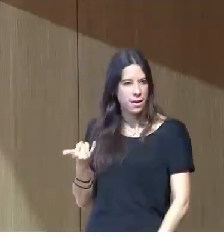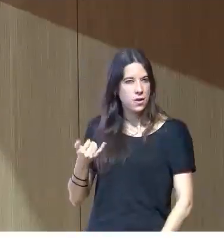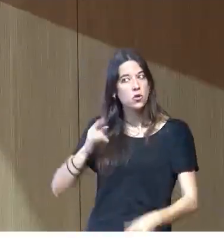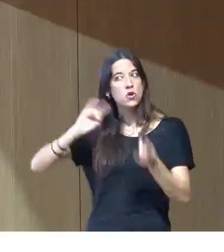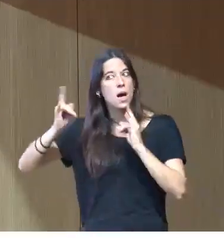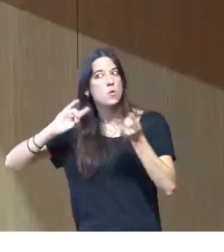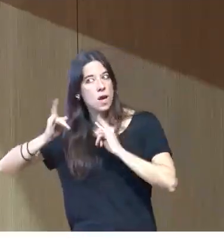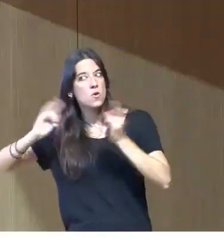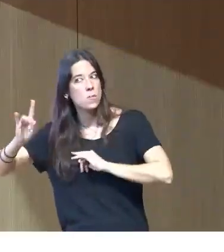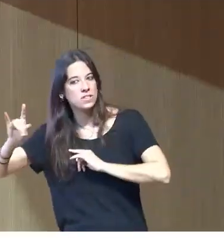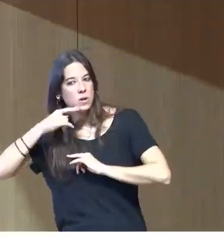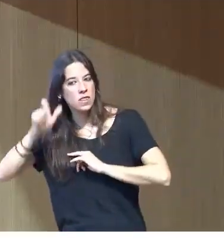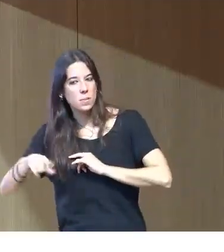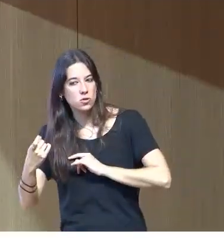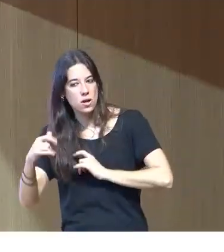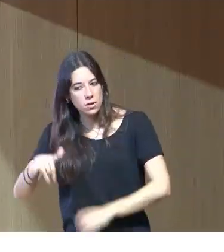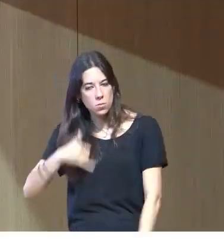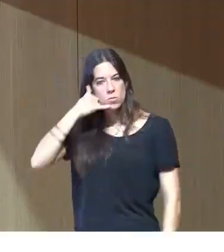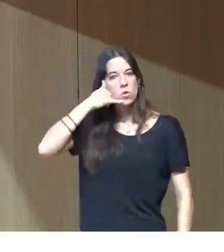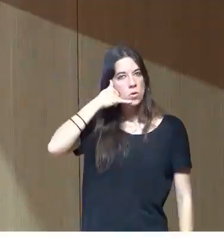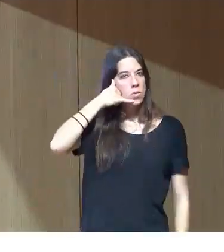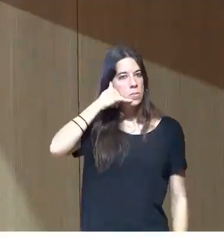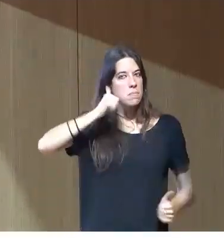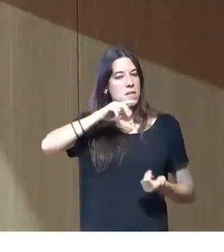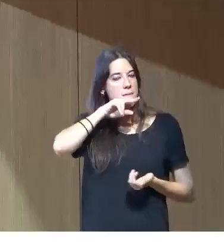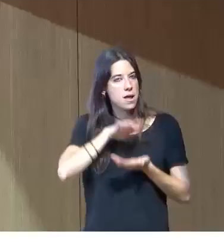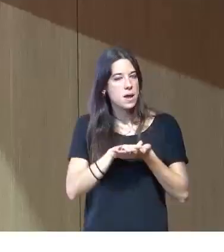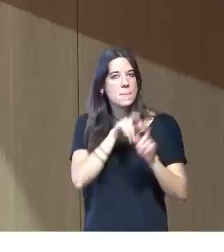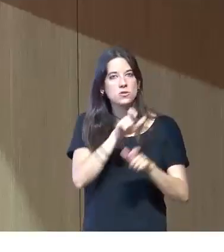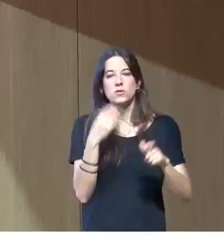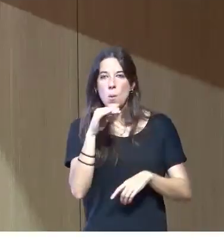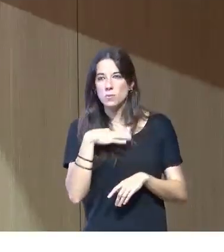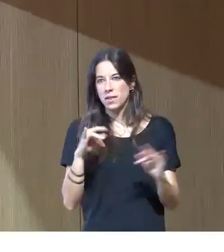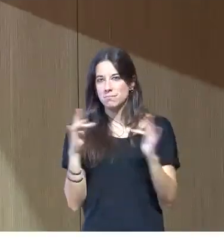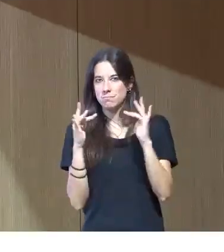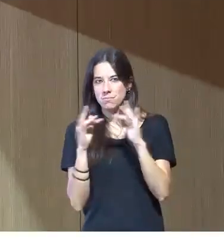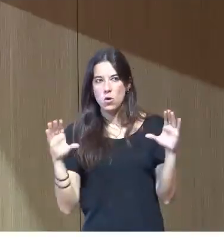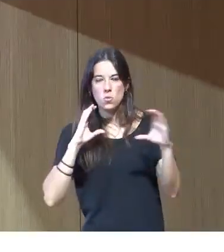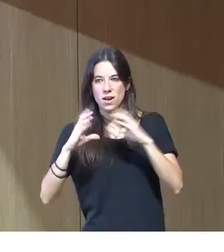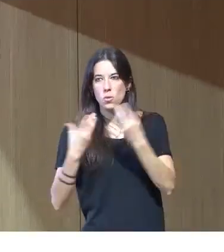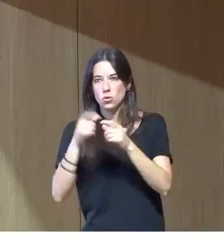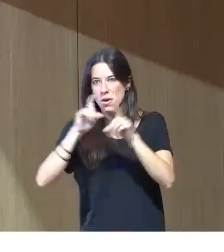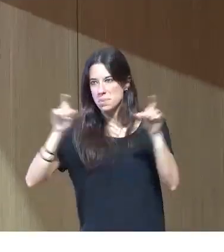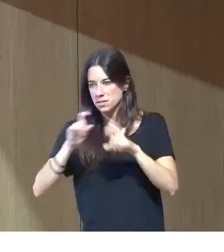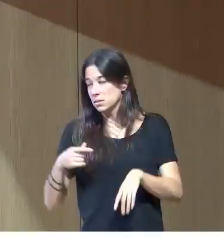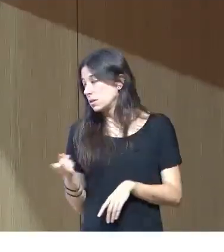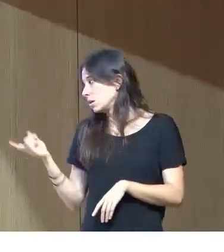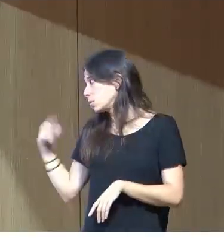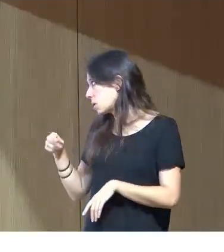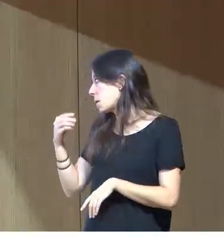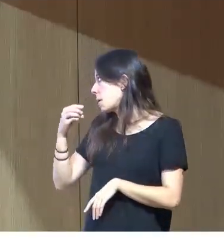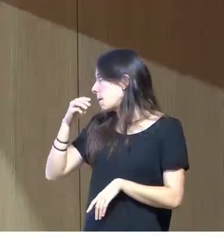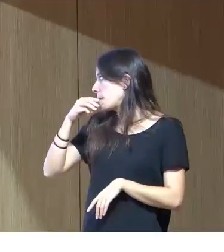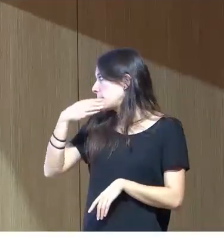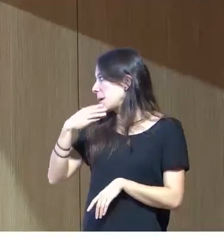para comunicarnos que los jóvenes puedan comunicarse con las empresas tú como como una empresa referente en muchas cosas